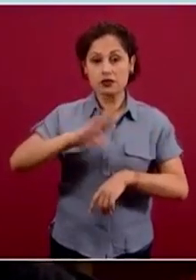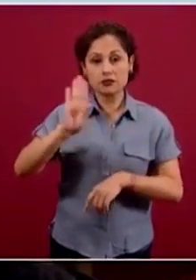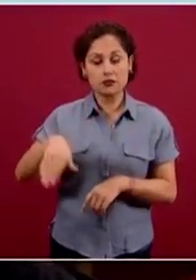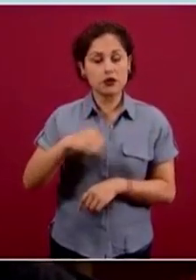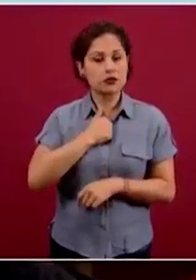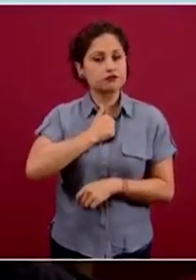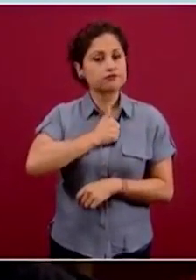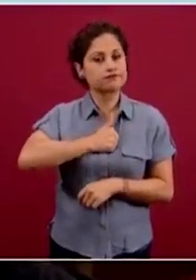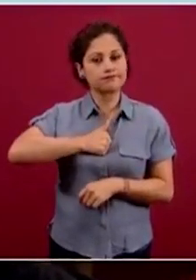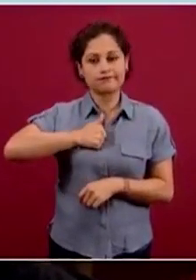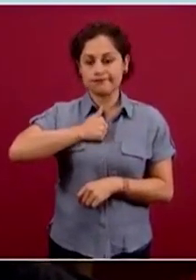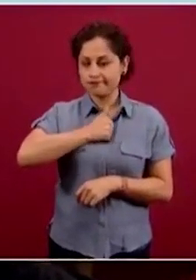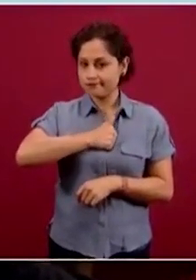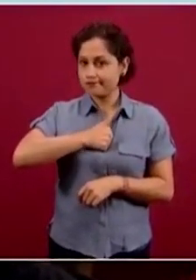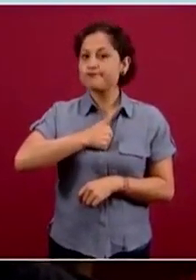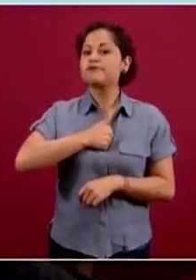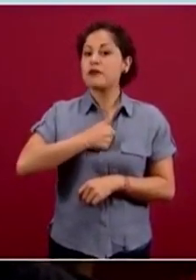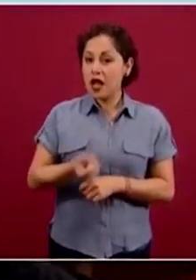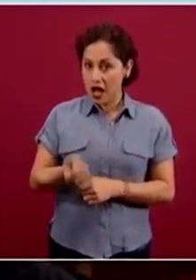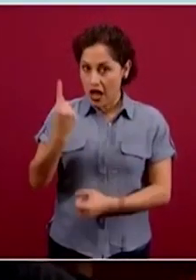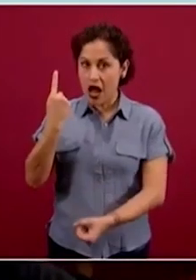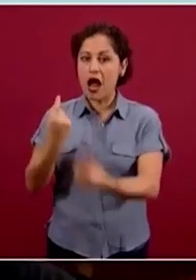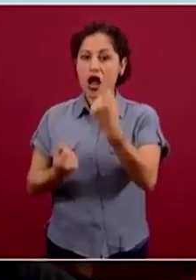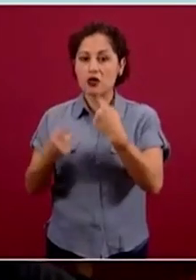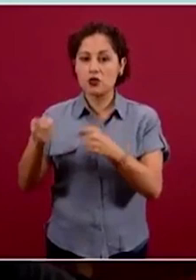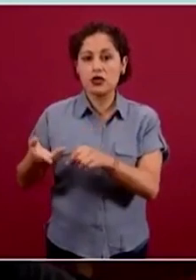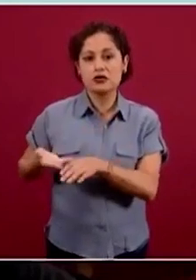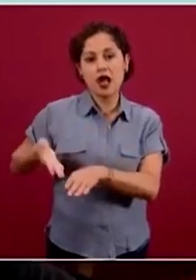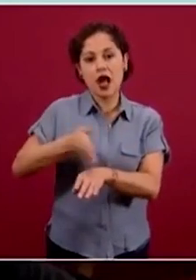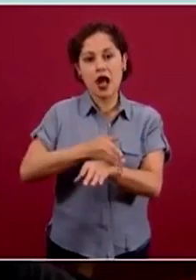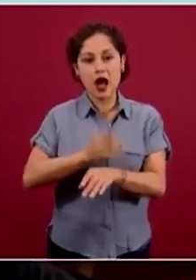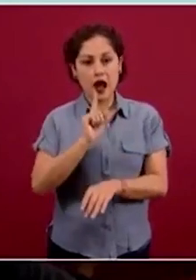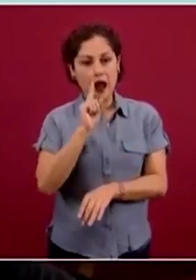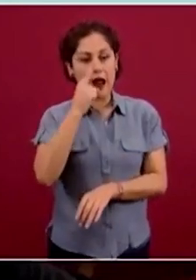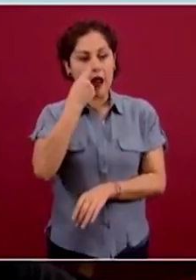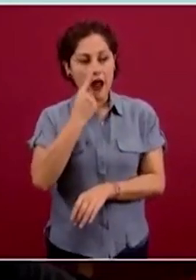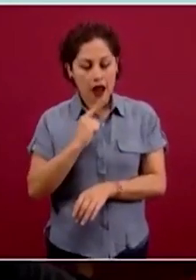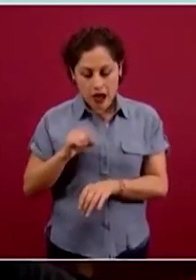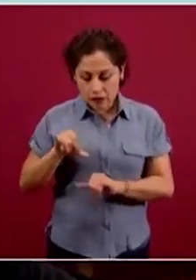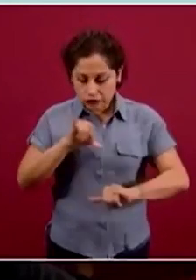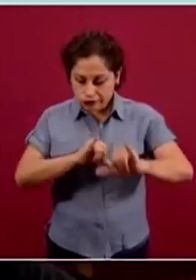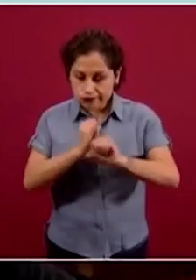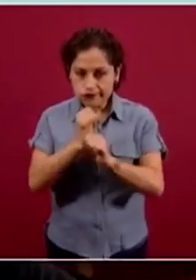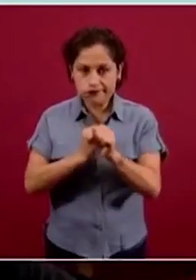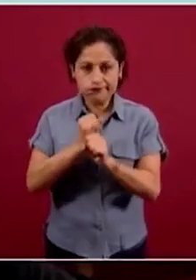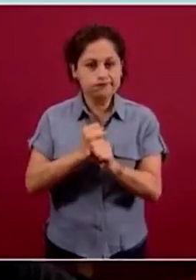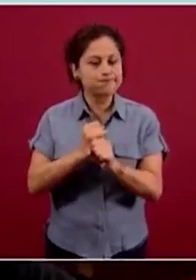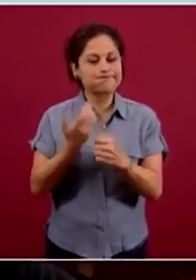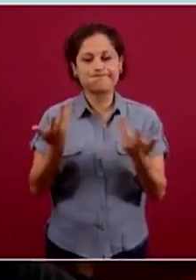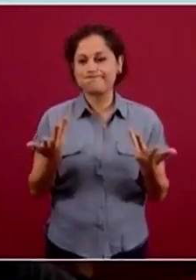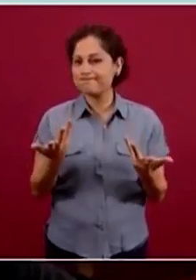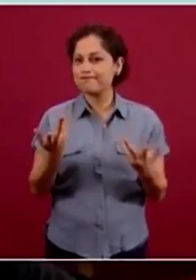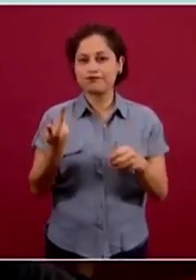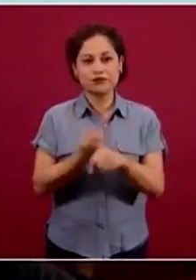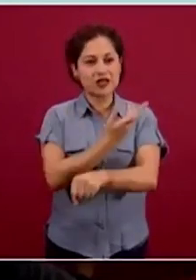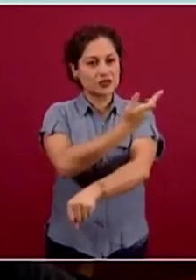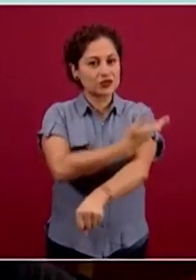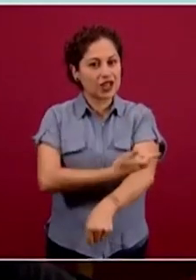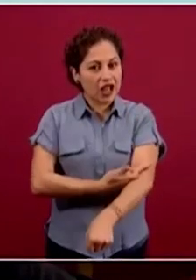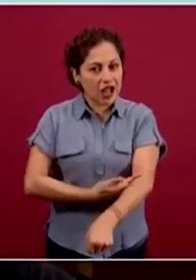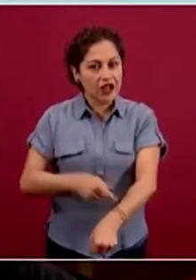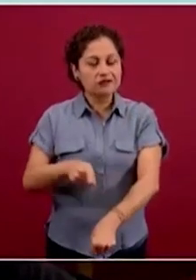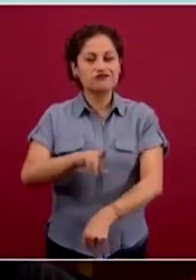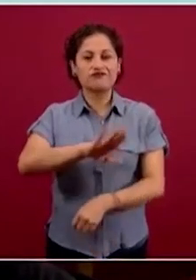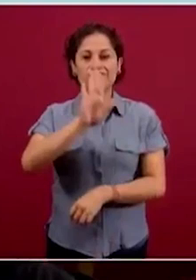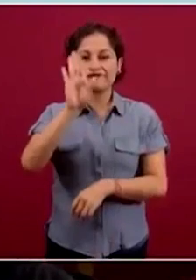ocurrió antes de que hubiera la oportunidad de tomarle una muestra de laboratorio una muestra para diagnóstico por laboratorio sin embargo en el propio